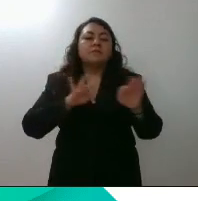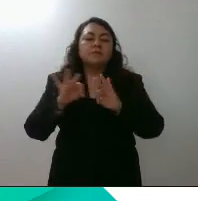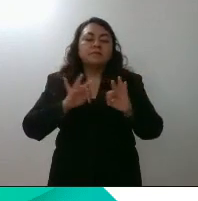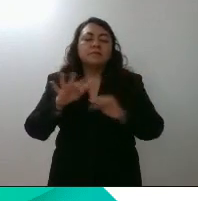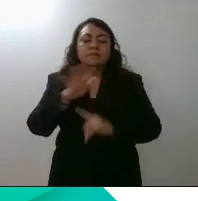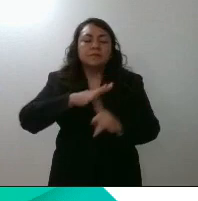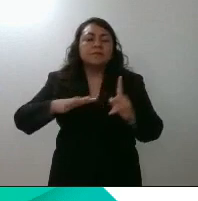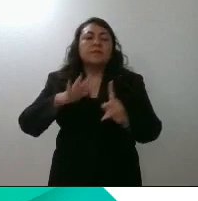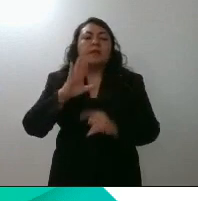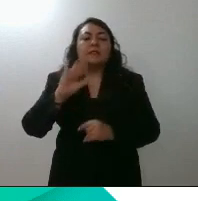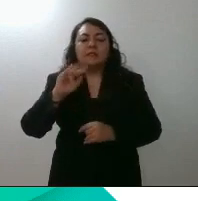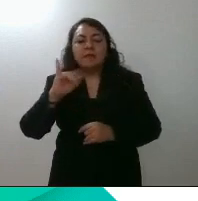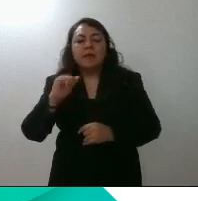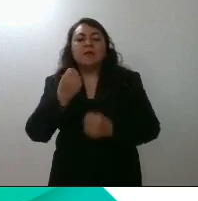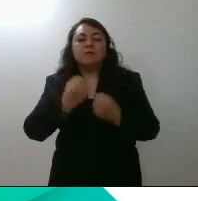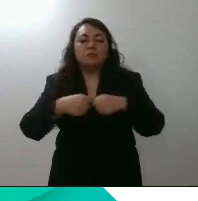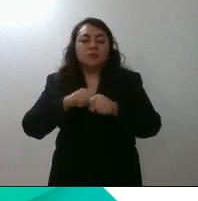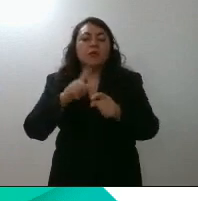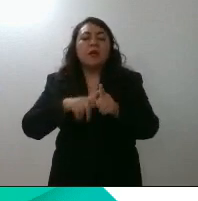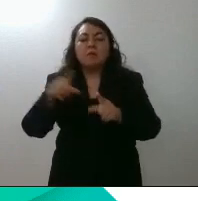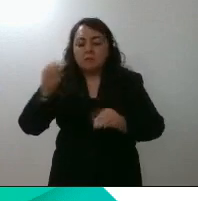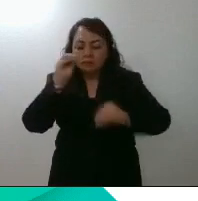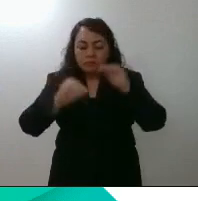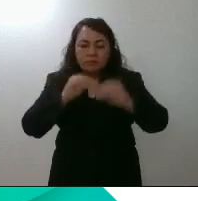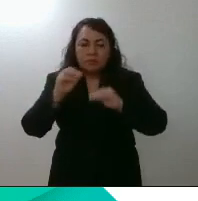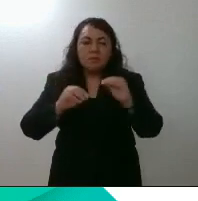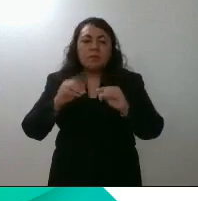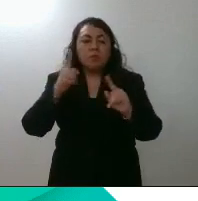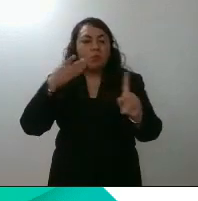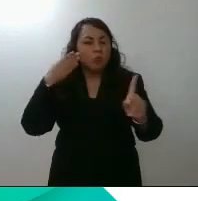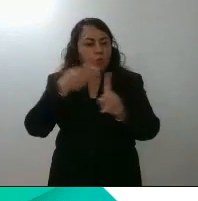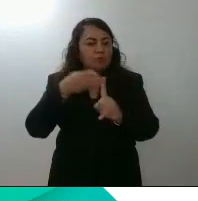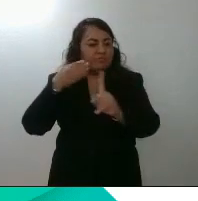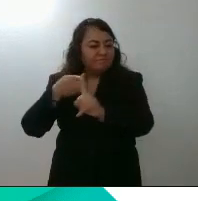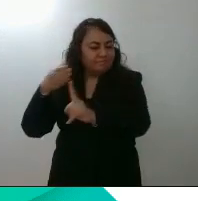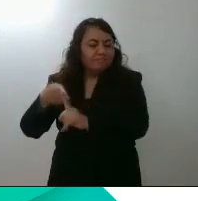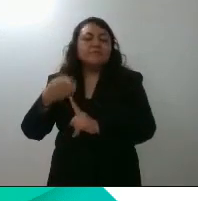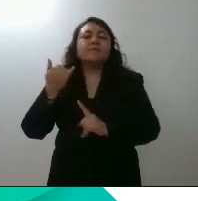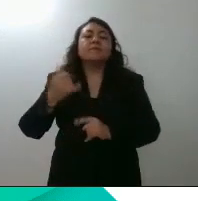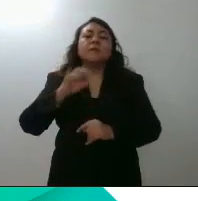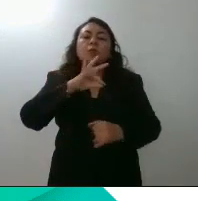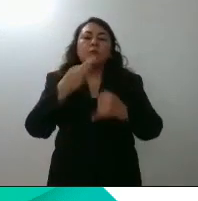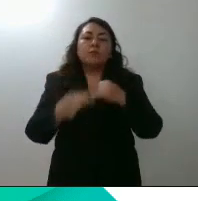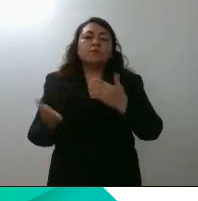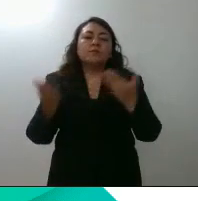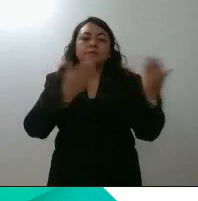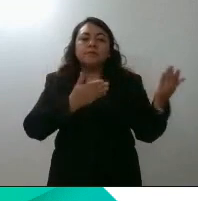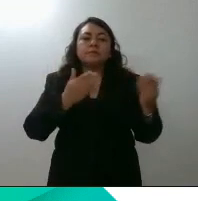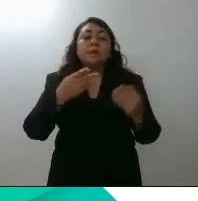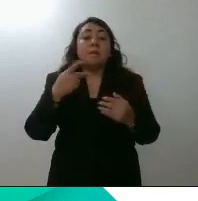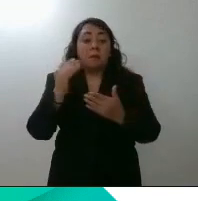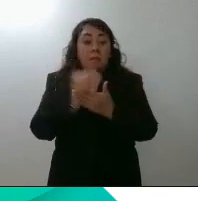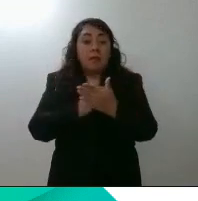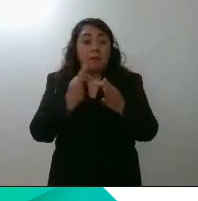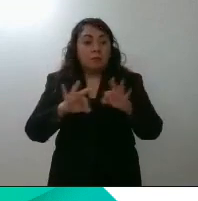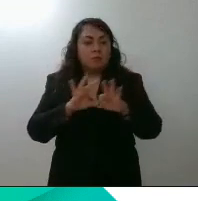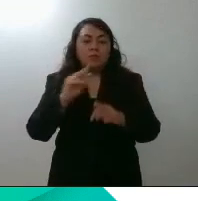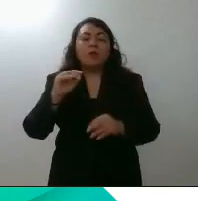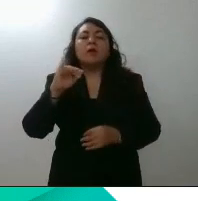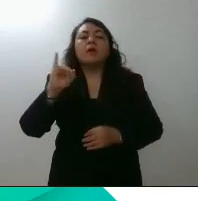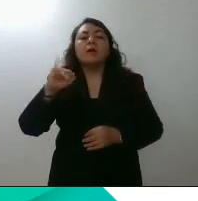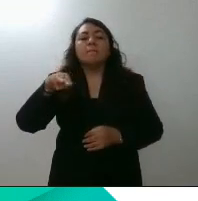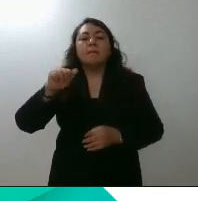se enfoca en el desarrollo de herramientas web con propósito. Y finalmente, pero no menos importante,